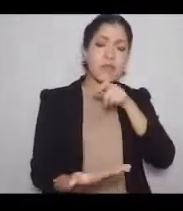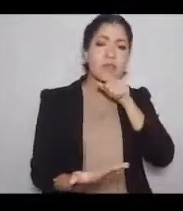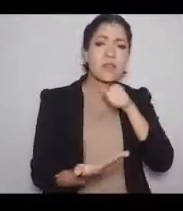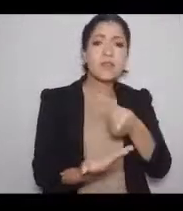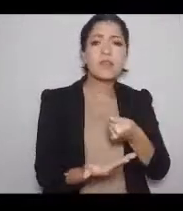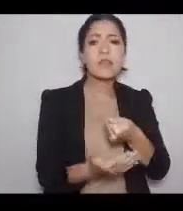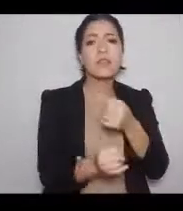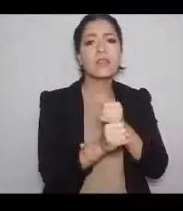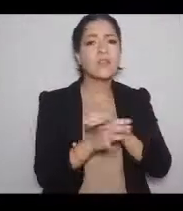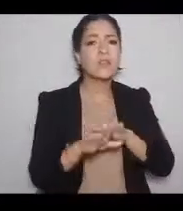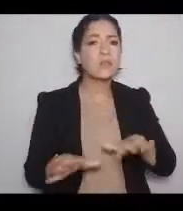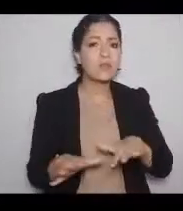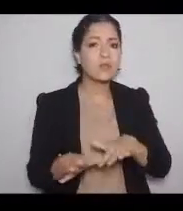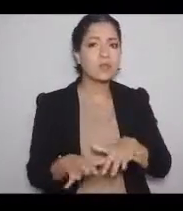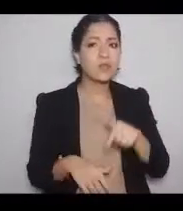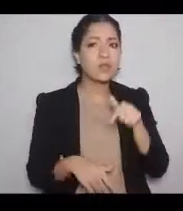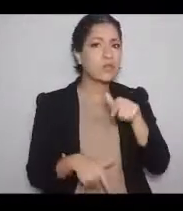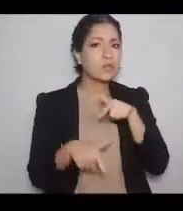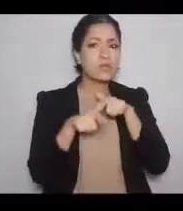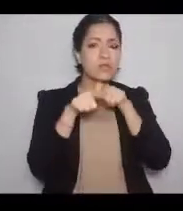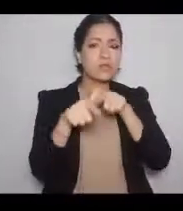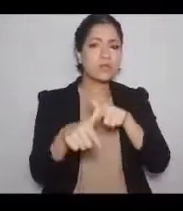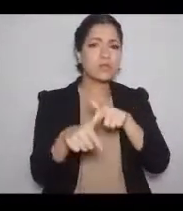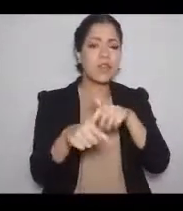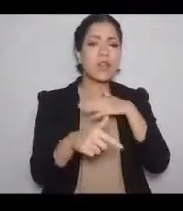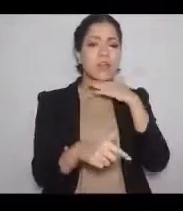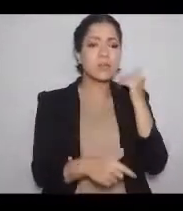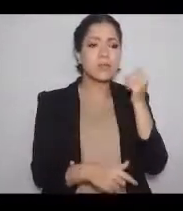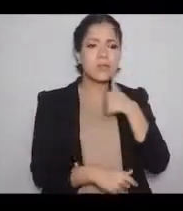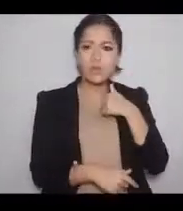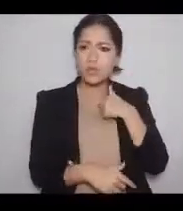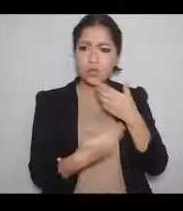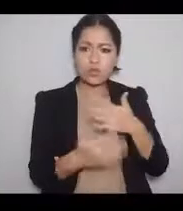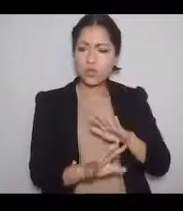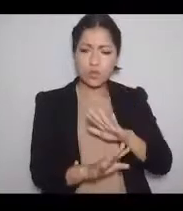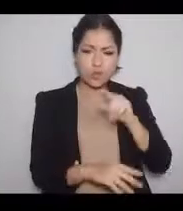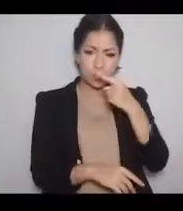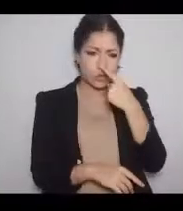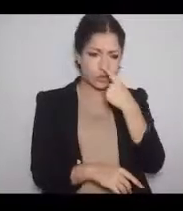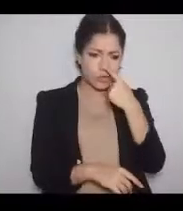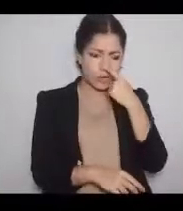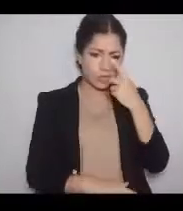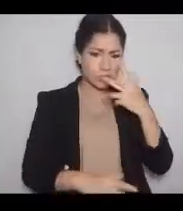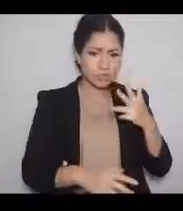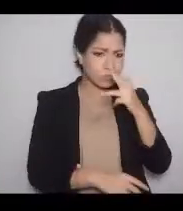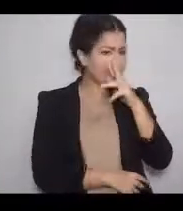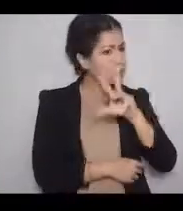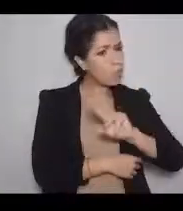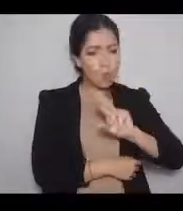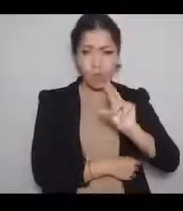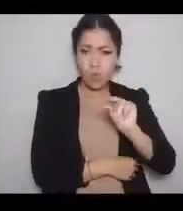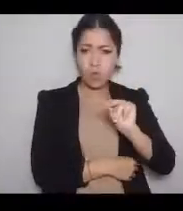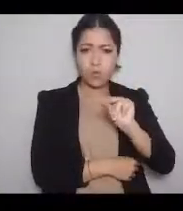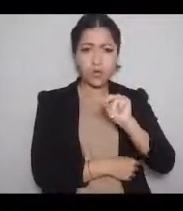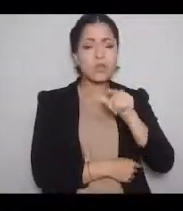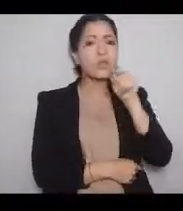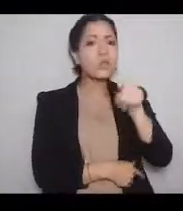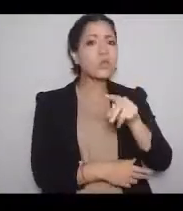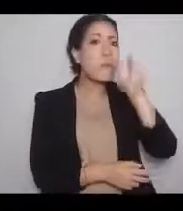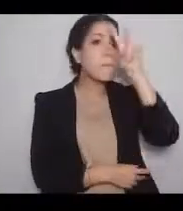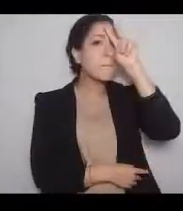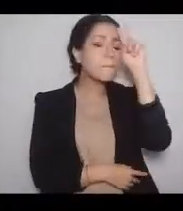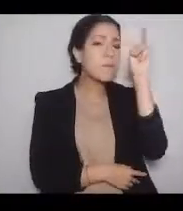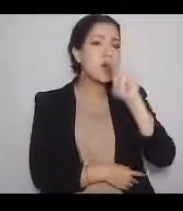peor. Me vas a traicionar. No te paseaste por mis jardines.